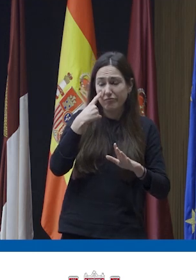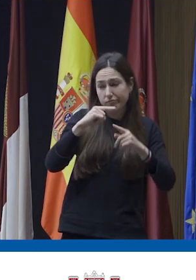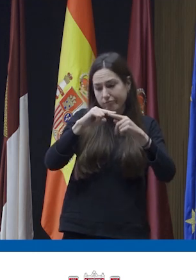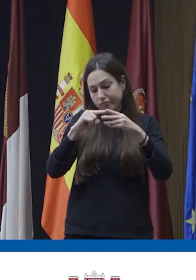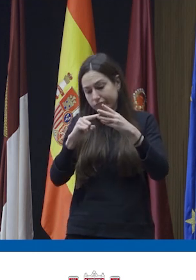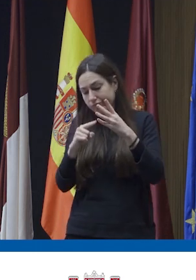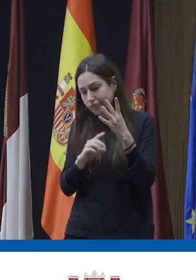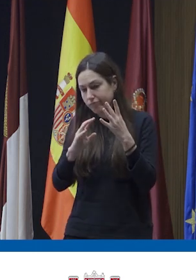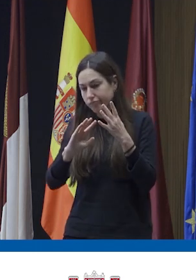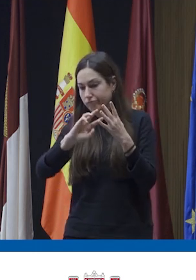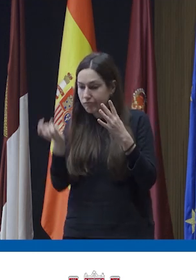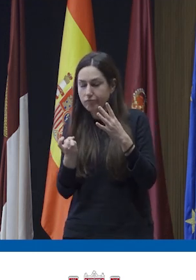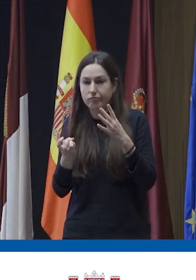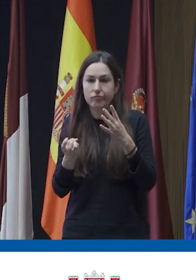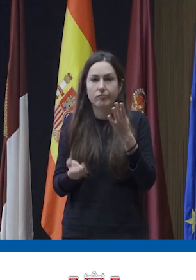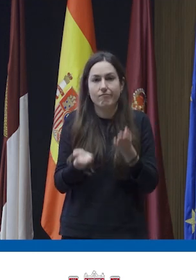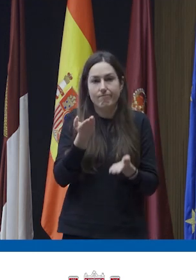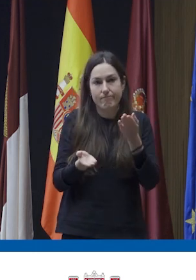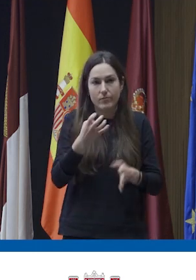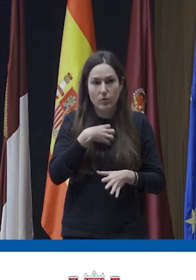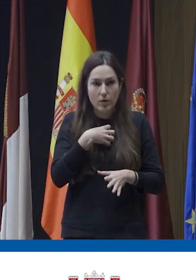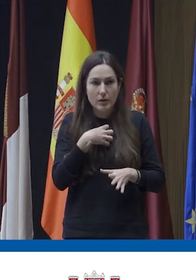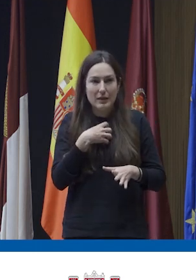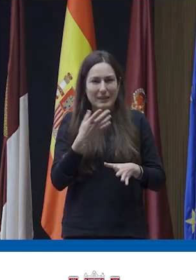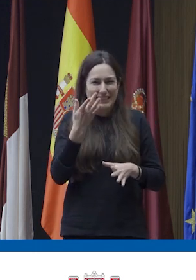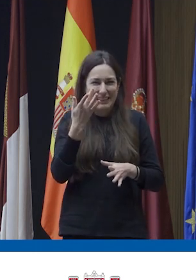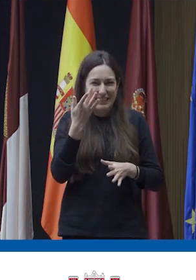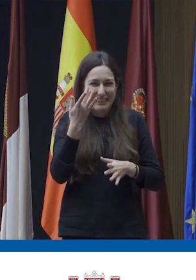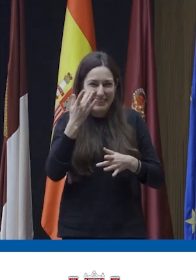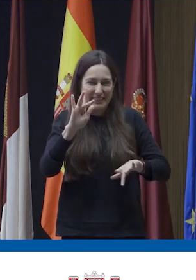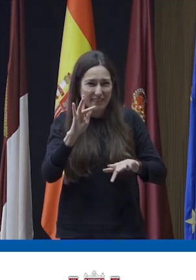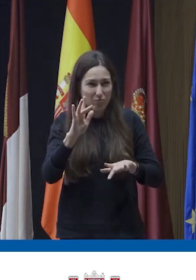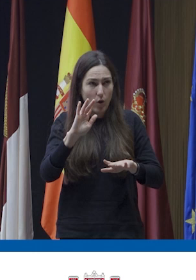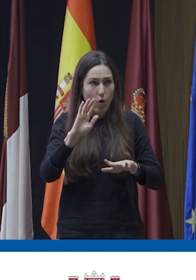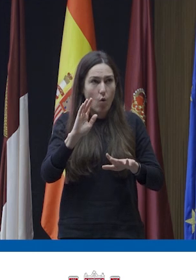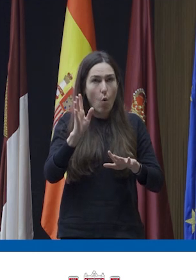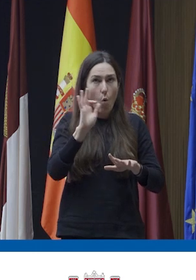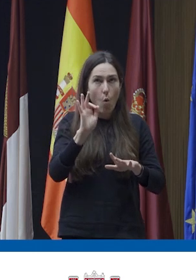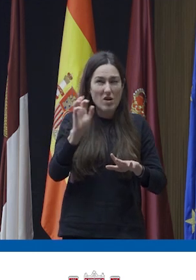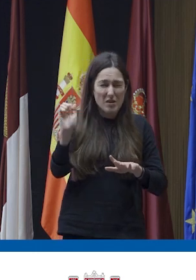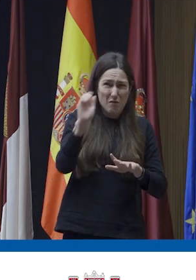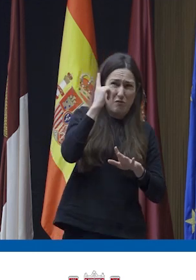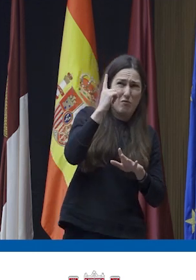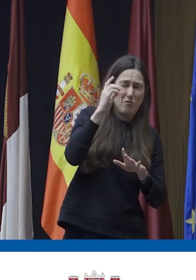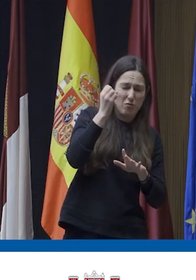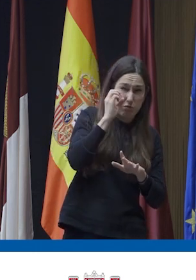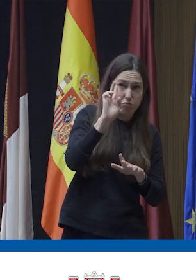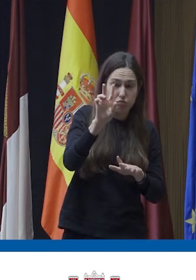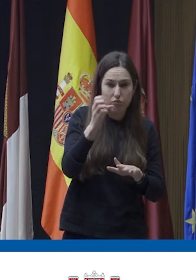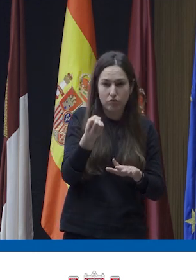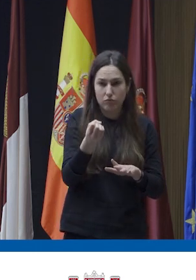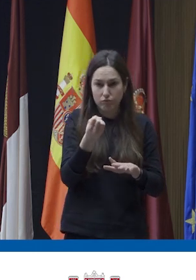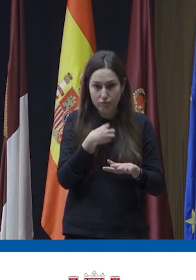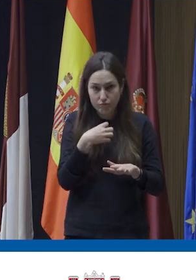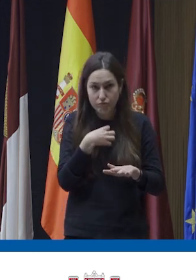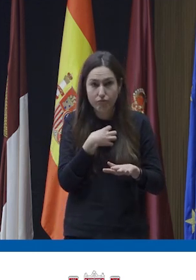medir, como son la sensibilidad al contraste, el tema de los deslumbramientos, y bueno, tenemos que